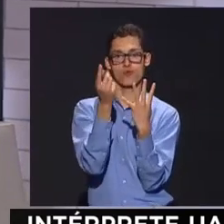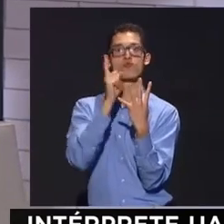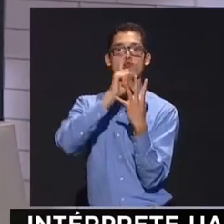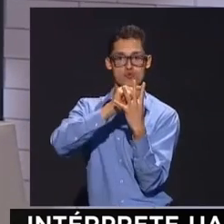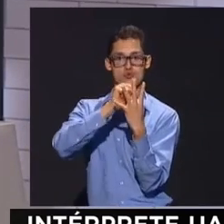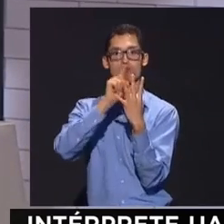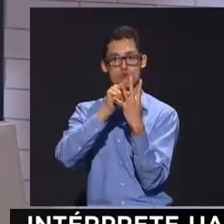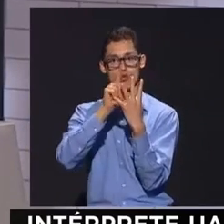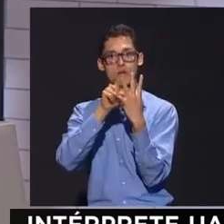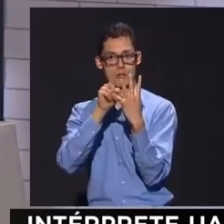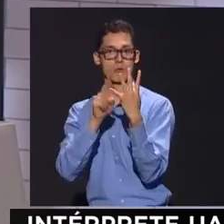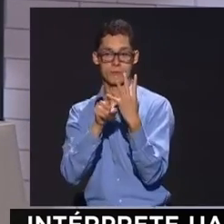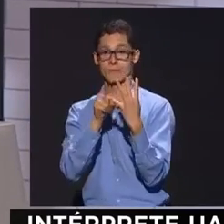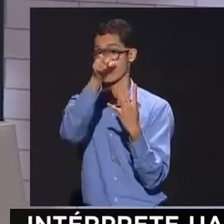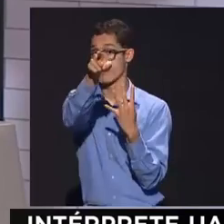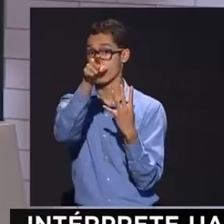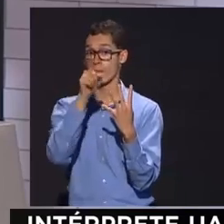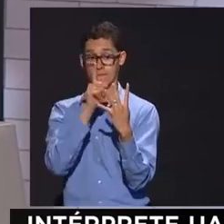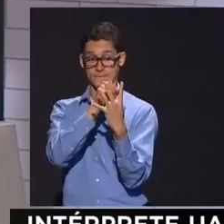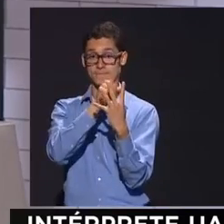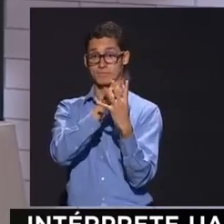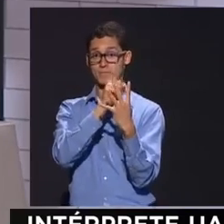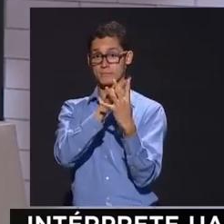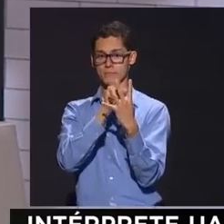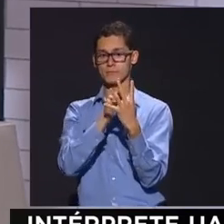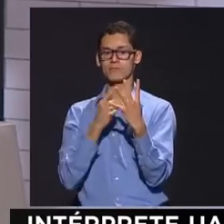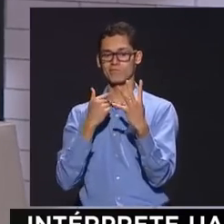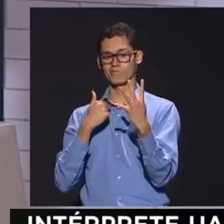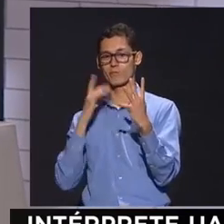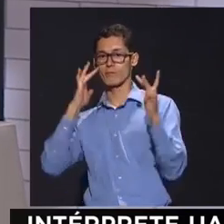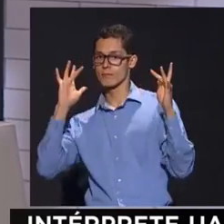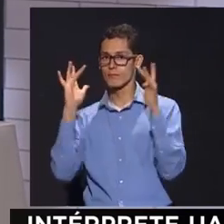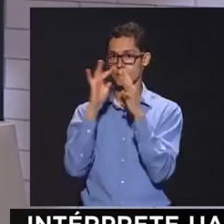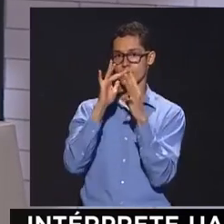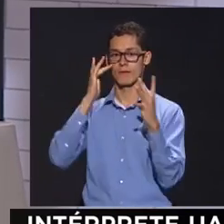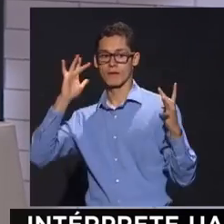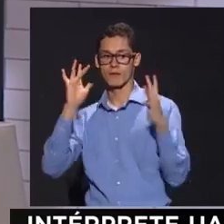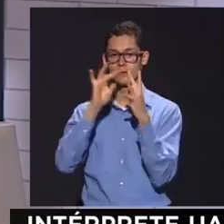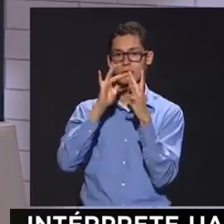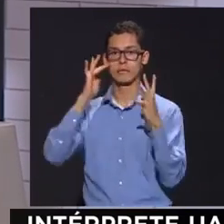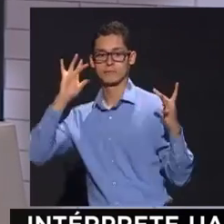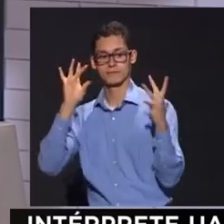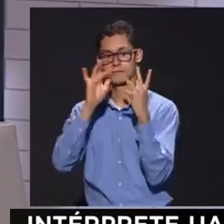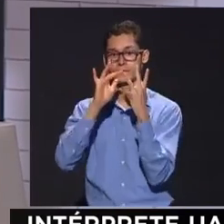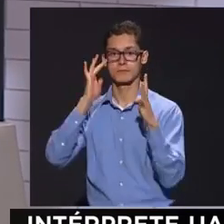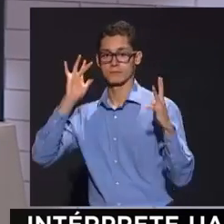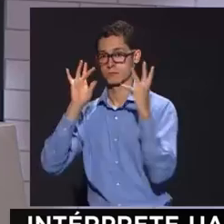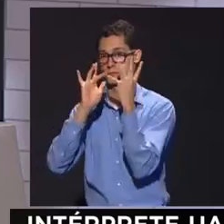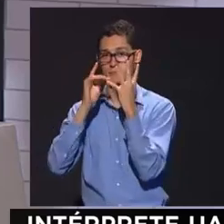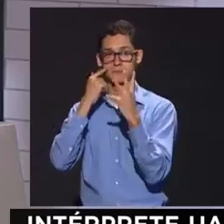saben hacer muy bien entonces yo quiero que suene 1 en cada dedo yo voy a hacer vamos a hacerlo tú y yo contado listo